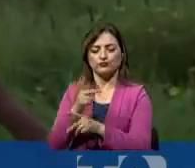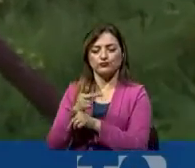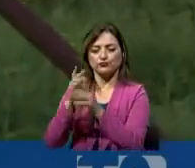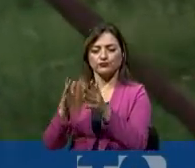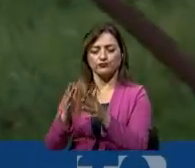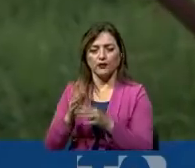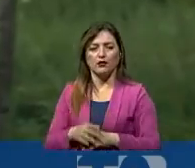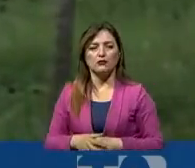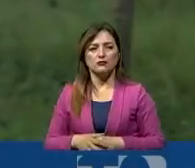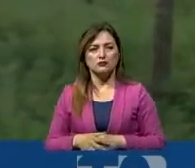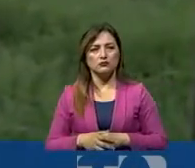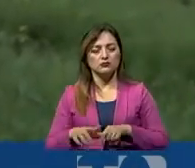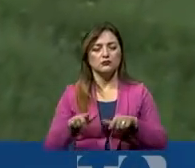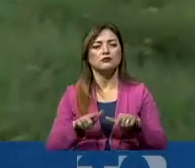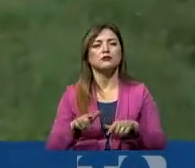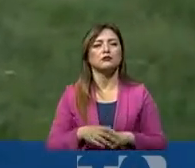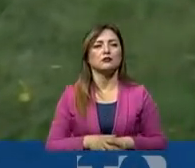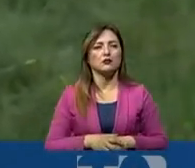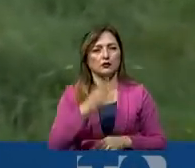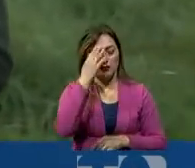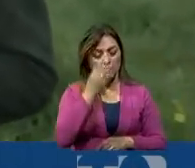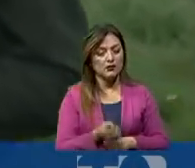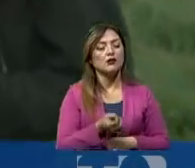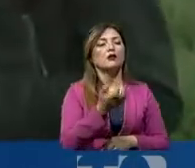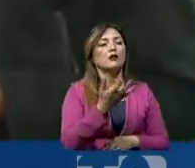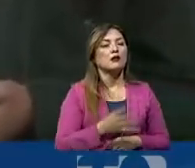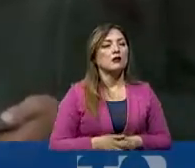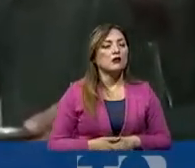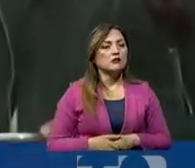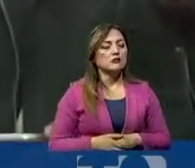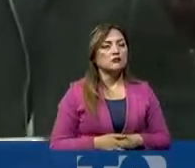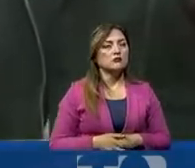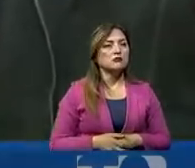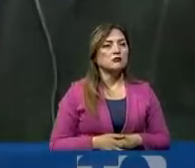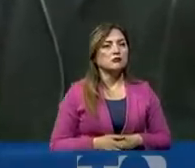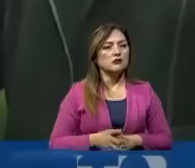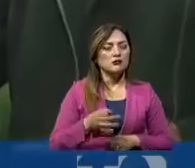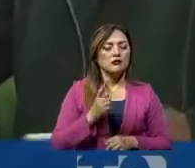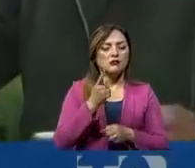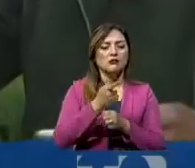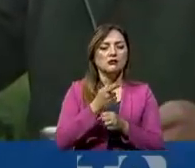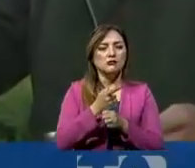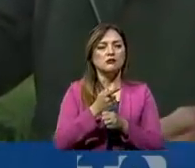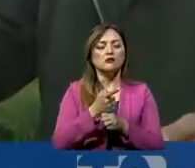es el propósito de este espacio. Buenos días, Natalie. Exactamente lo que usted ha señalado. Estamos dando cumplimiento a lo que manda la ordenanza que decide